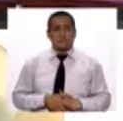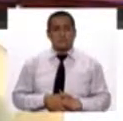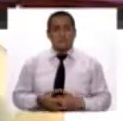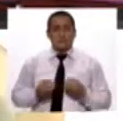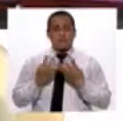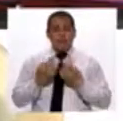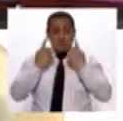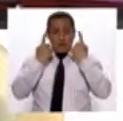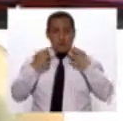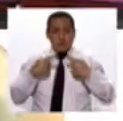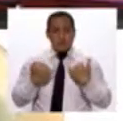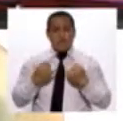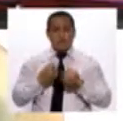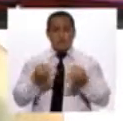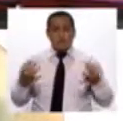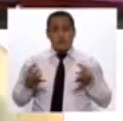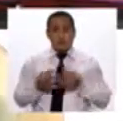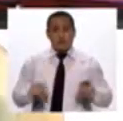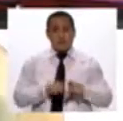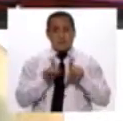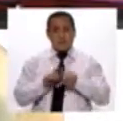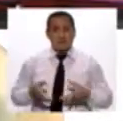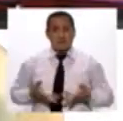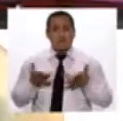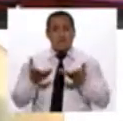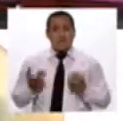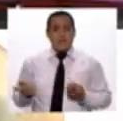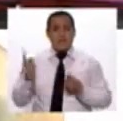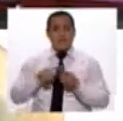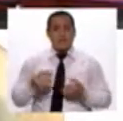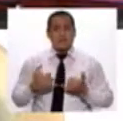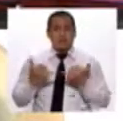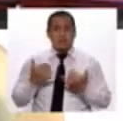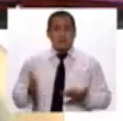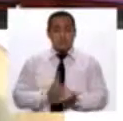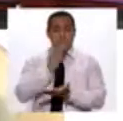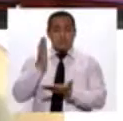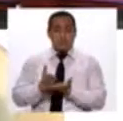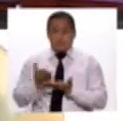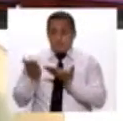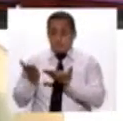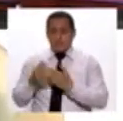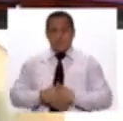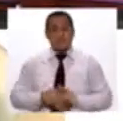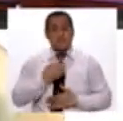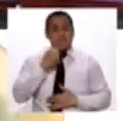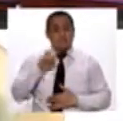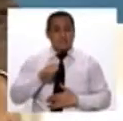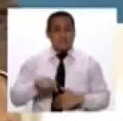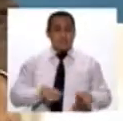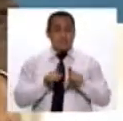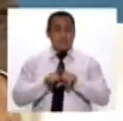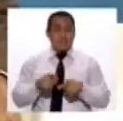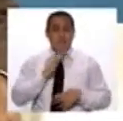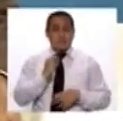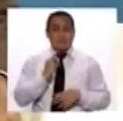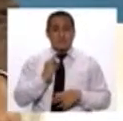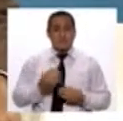Bueno, una medida que a todas luces, ¿no?, causa todavía polémica. No sé si, Felipe. Como debe ser, Rocío, yo